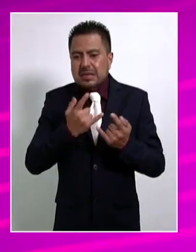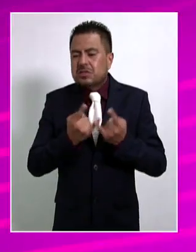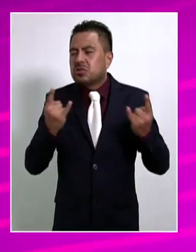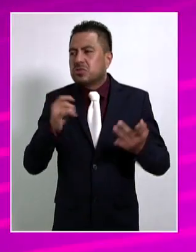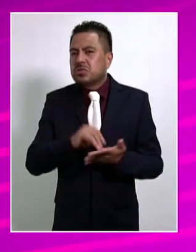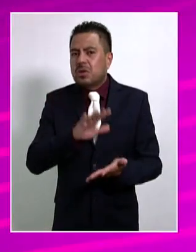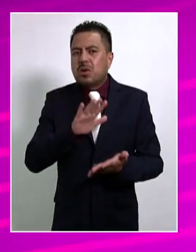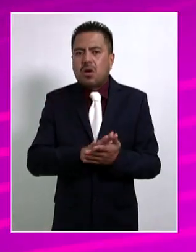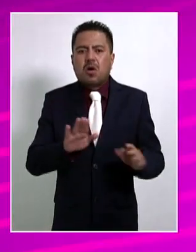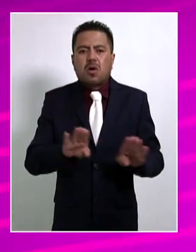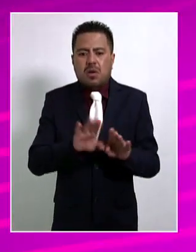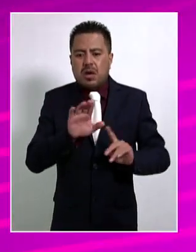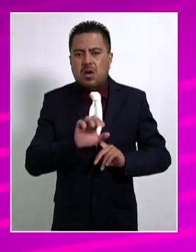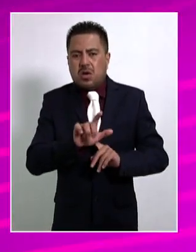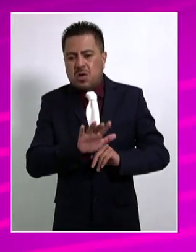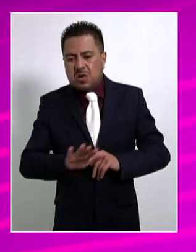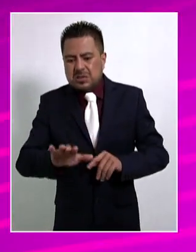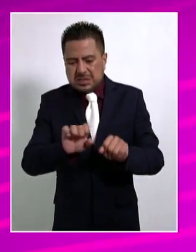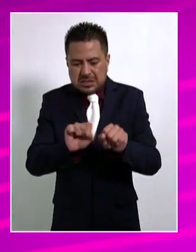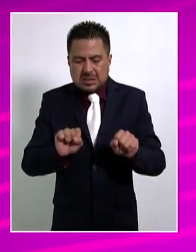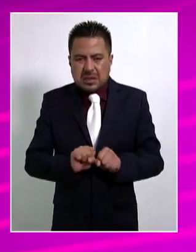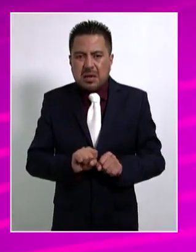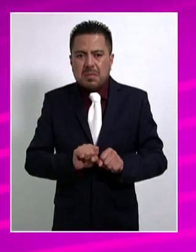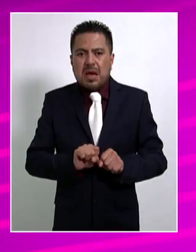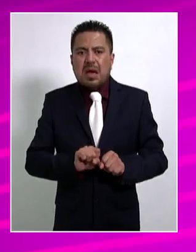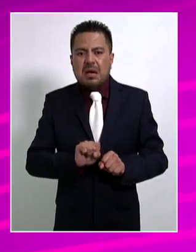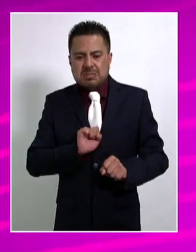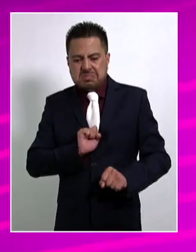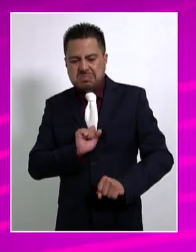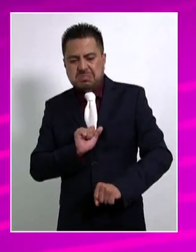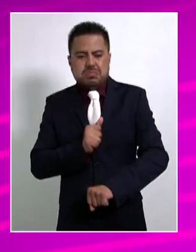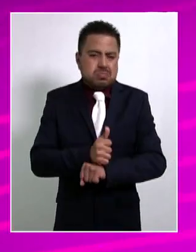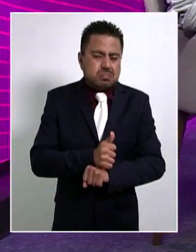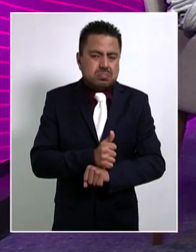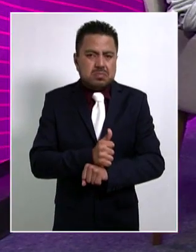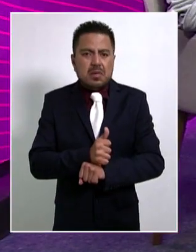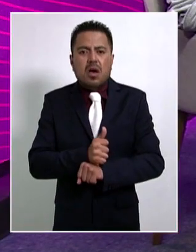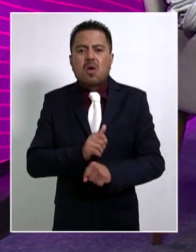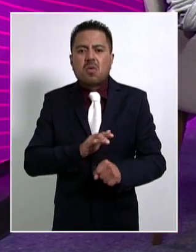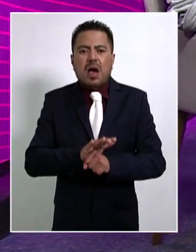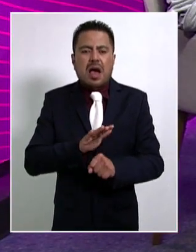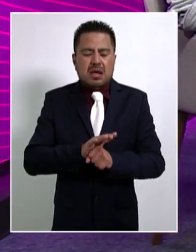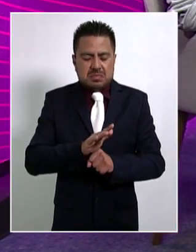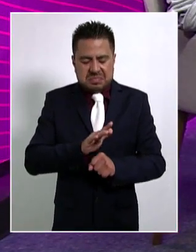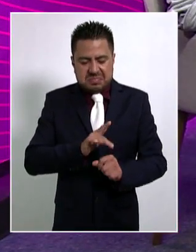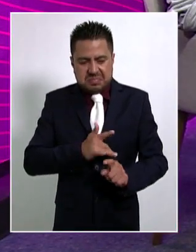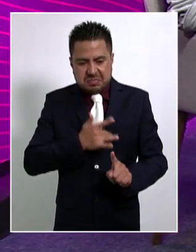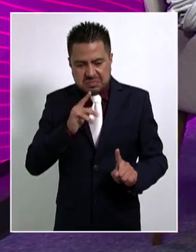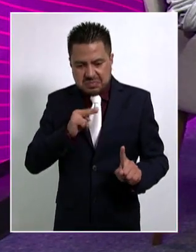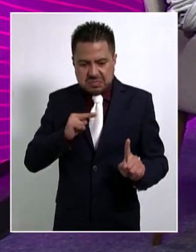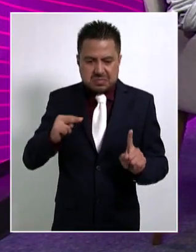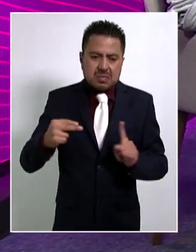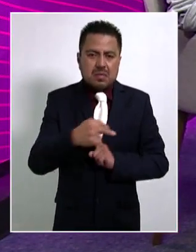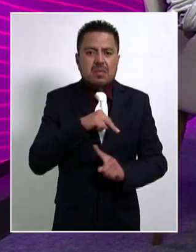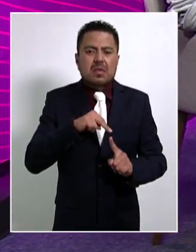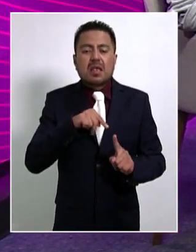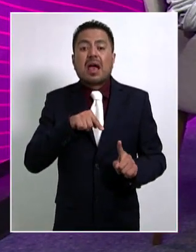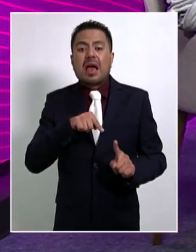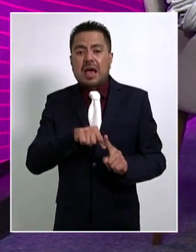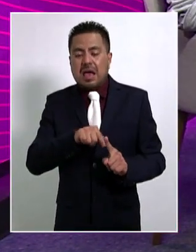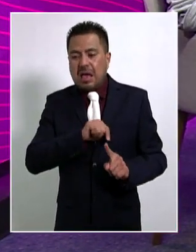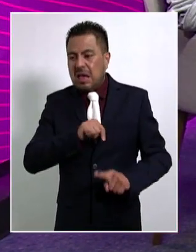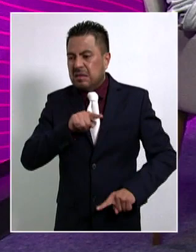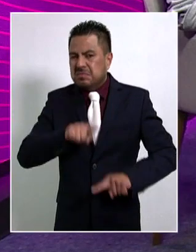historia, un sistema colonial, un sistema que ha impuesto ante las cosmovisiones, que incluso